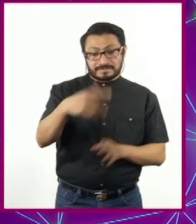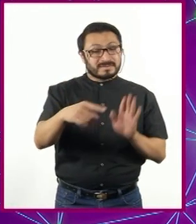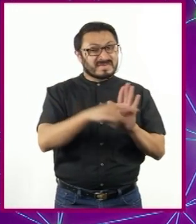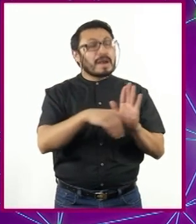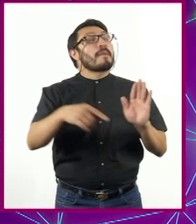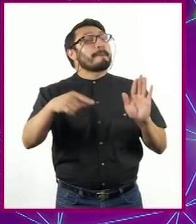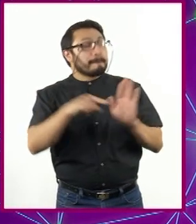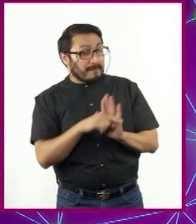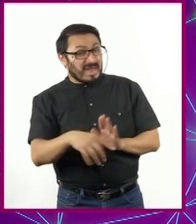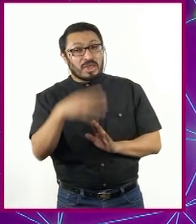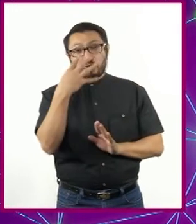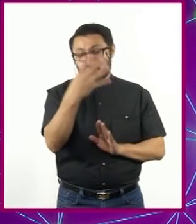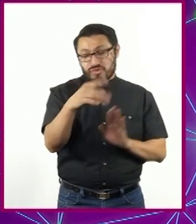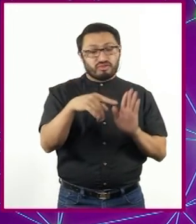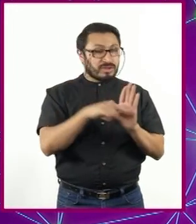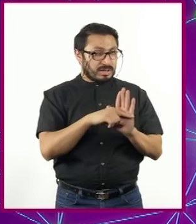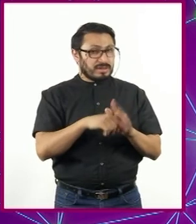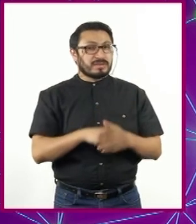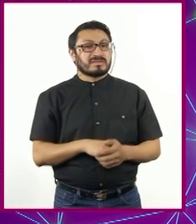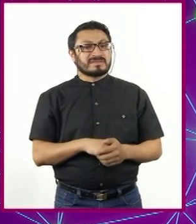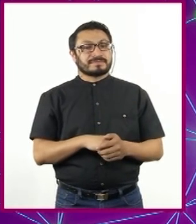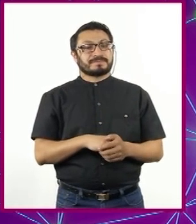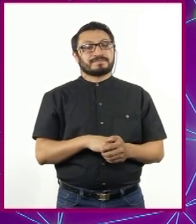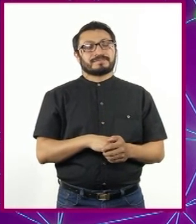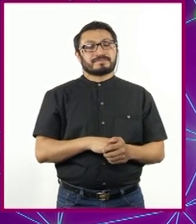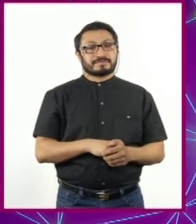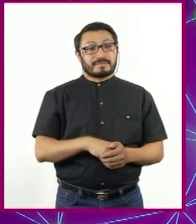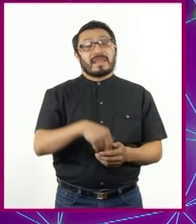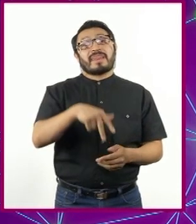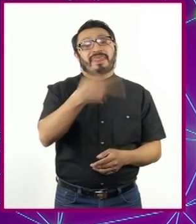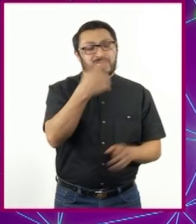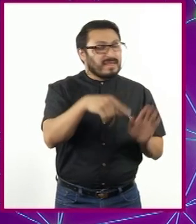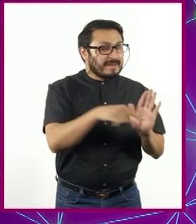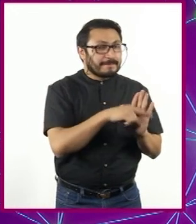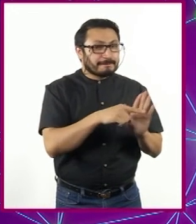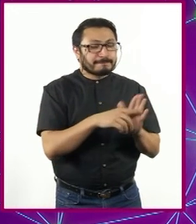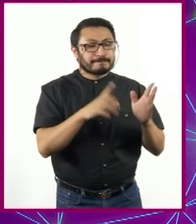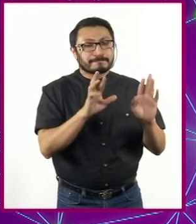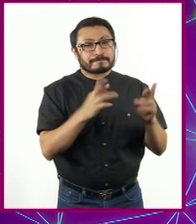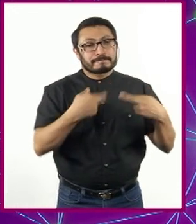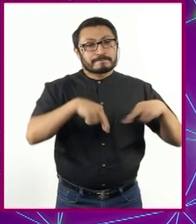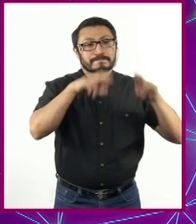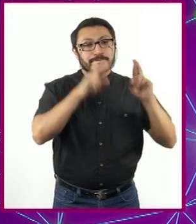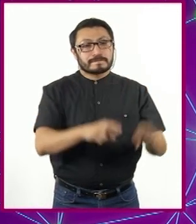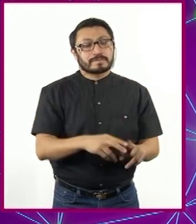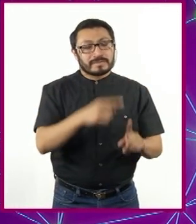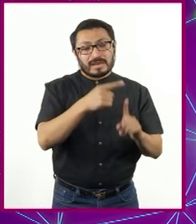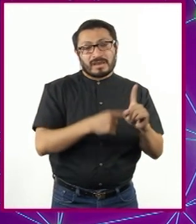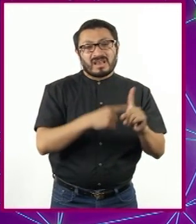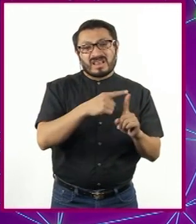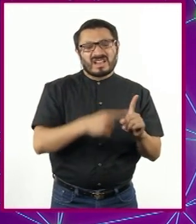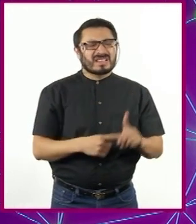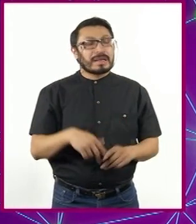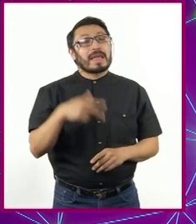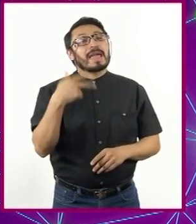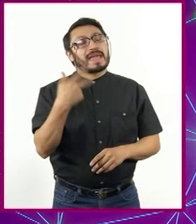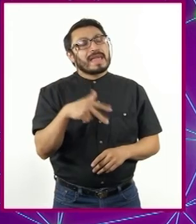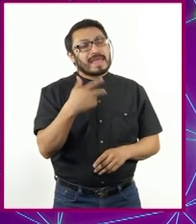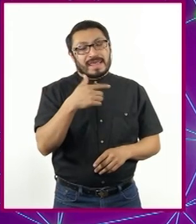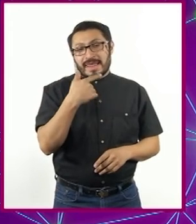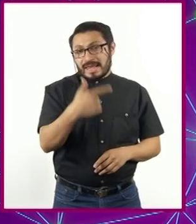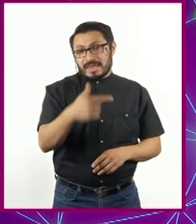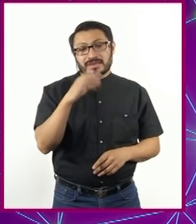menos 4 negativo, en la cual 13 negativo representa una temperatura de 13